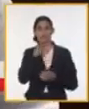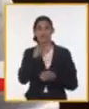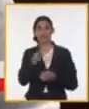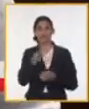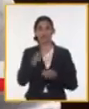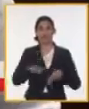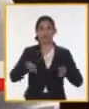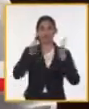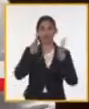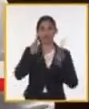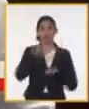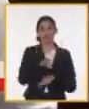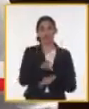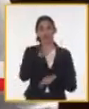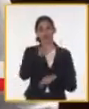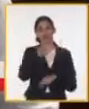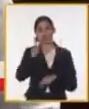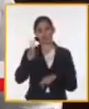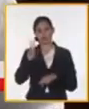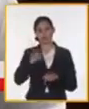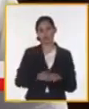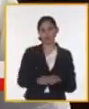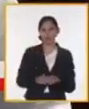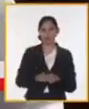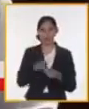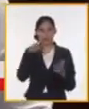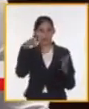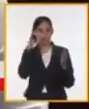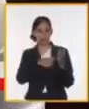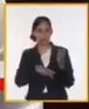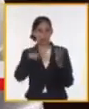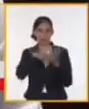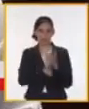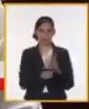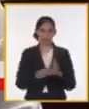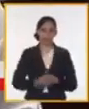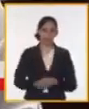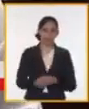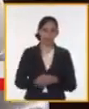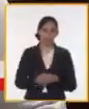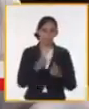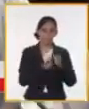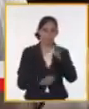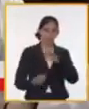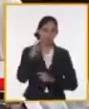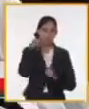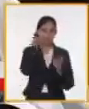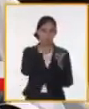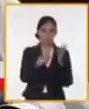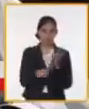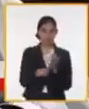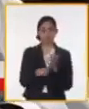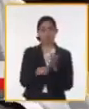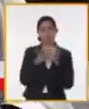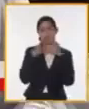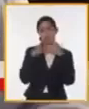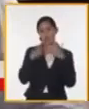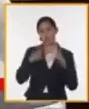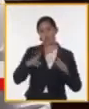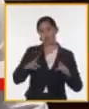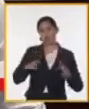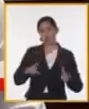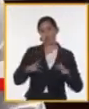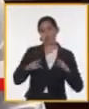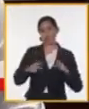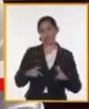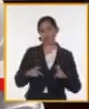una evaluación profunda que recoge los aspectos fundamentales en la incidencia que ha tenido